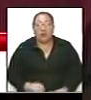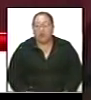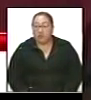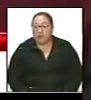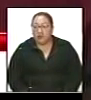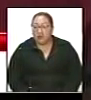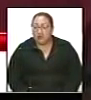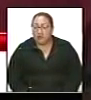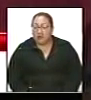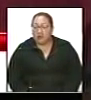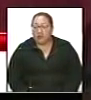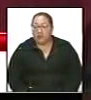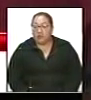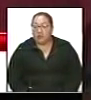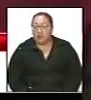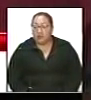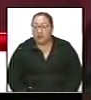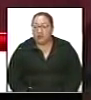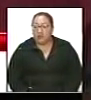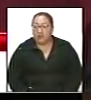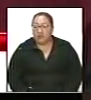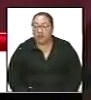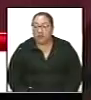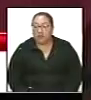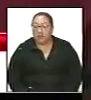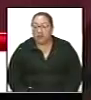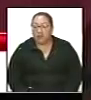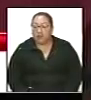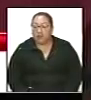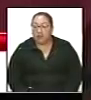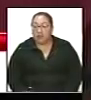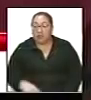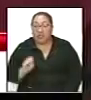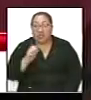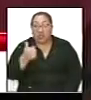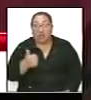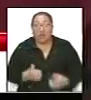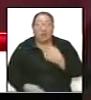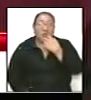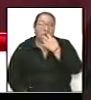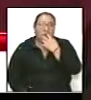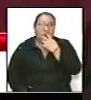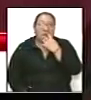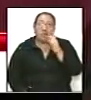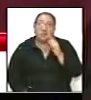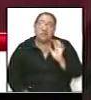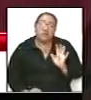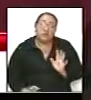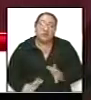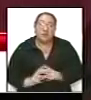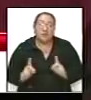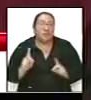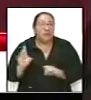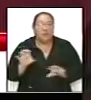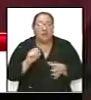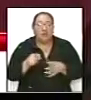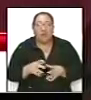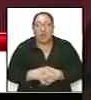cotejo, se supone que enero está bien, se supone que la dotación de enero es correcta, pero no se